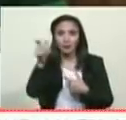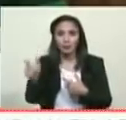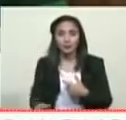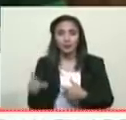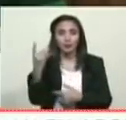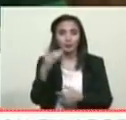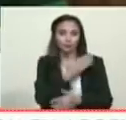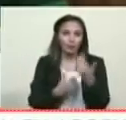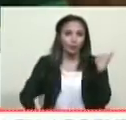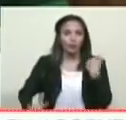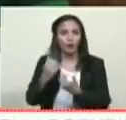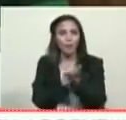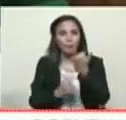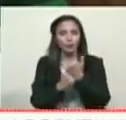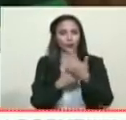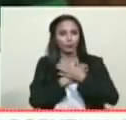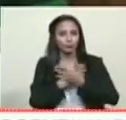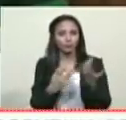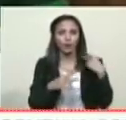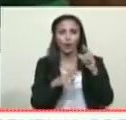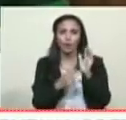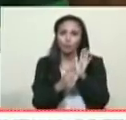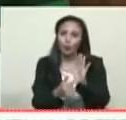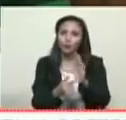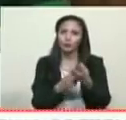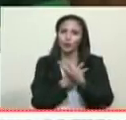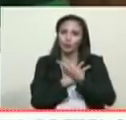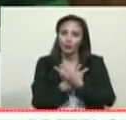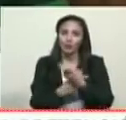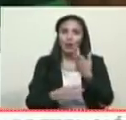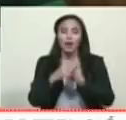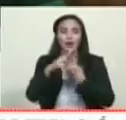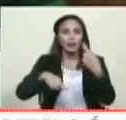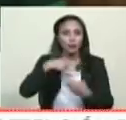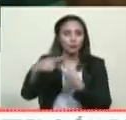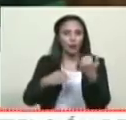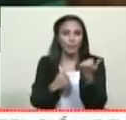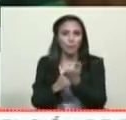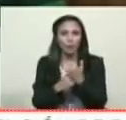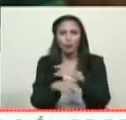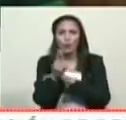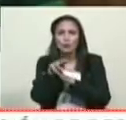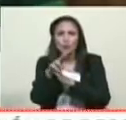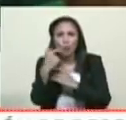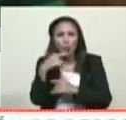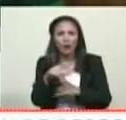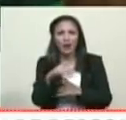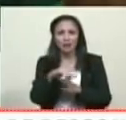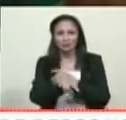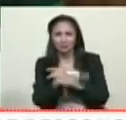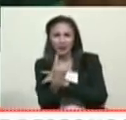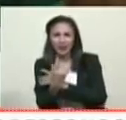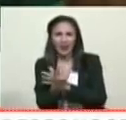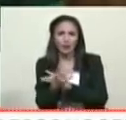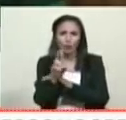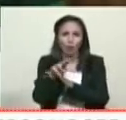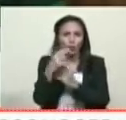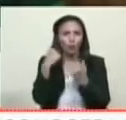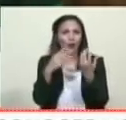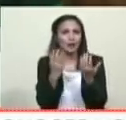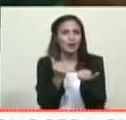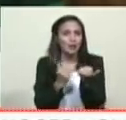reciente, demostrando valentía y coherencia revolucionaria sin sospechar jamás de los valores nobles de la